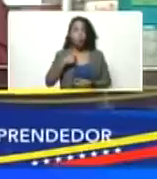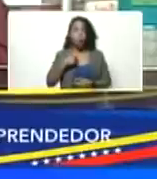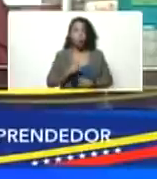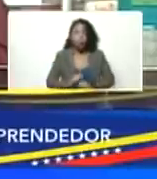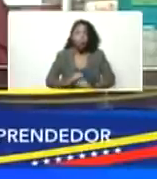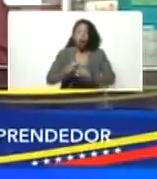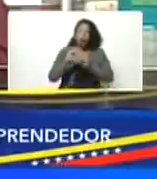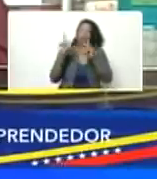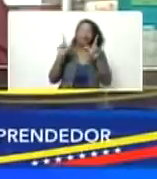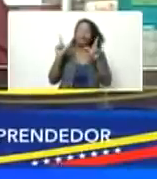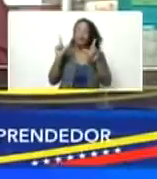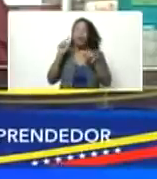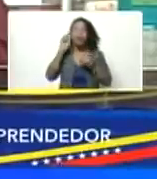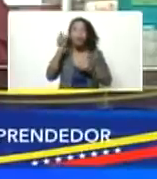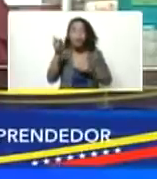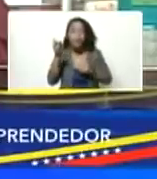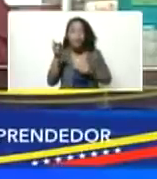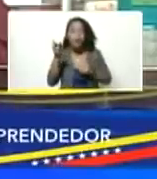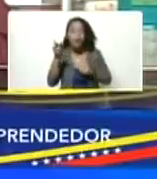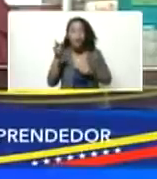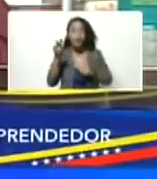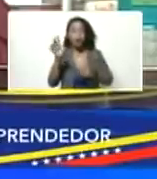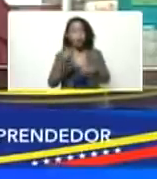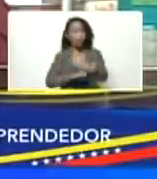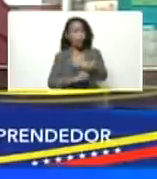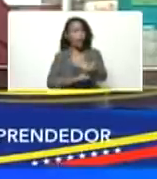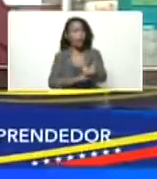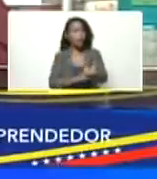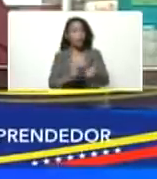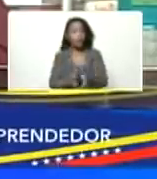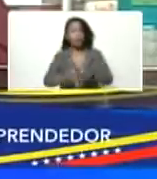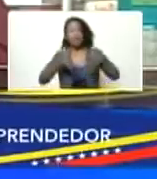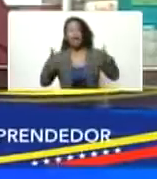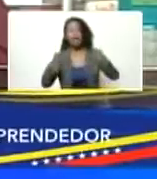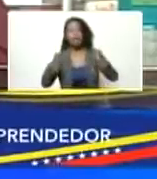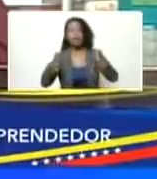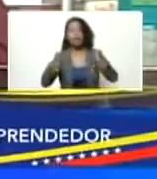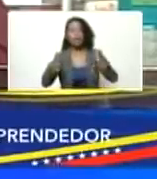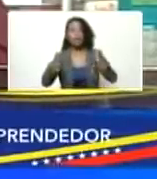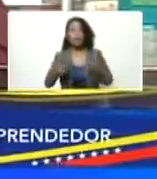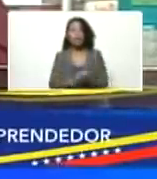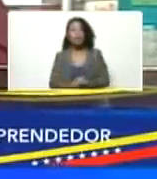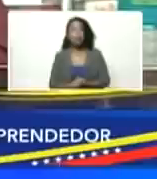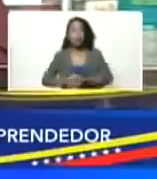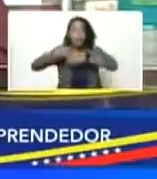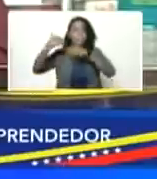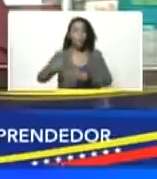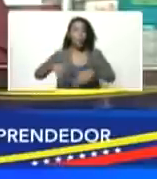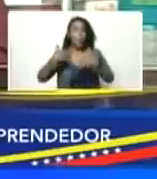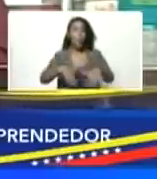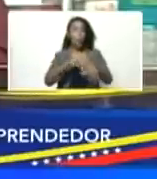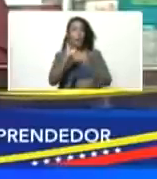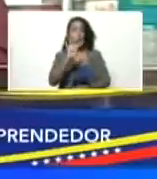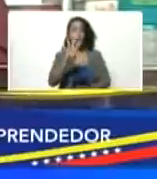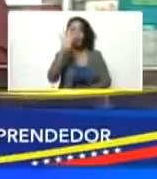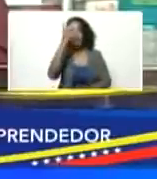sorprendido del carácter gigantesco y monumental de la marcha del 4 de